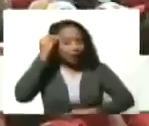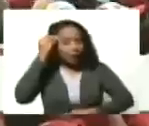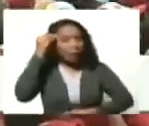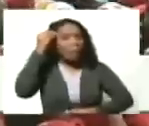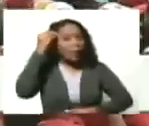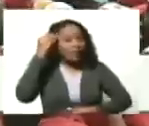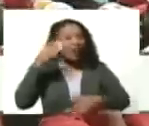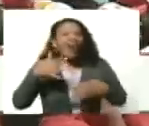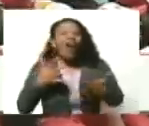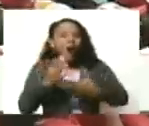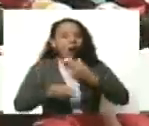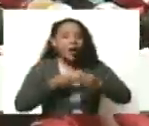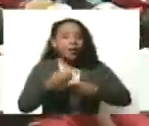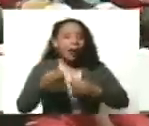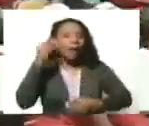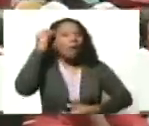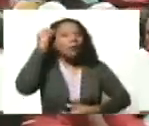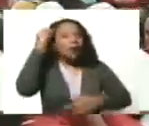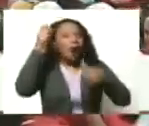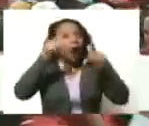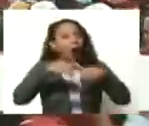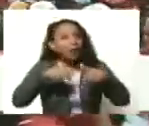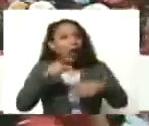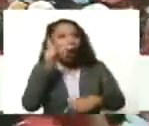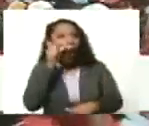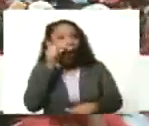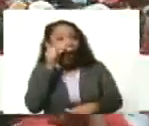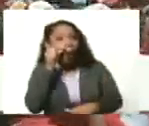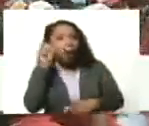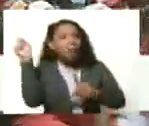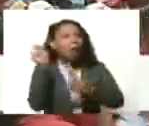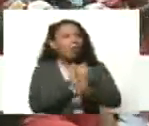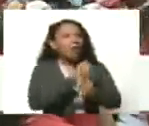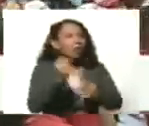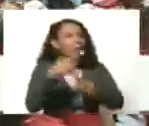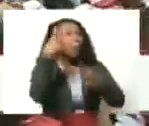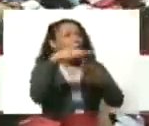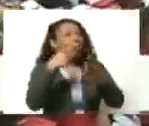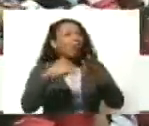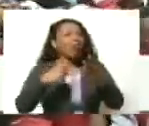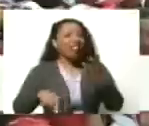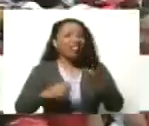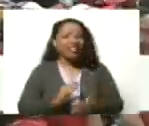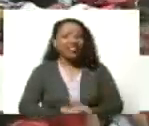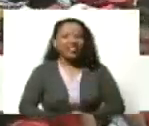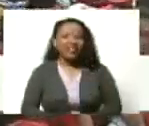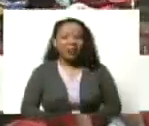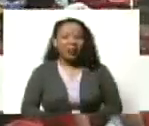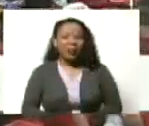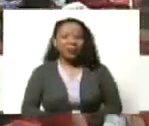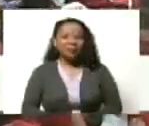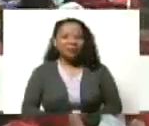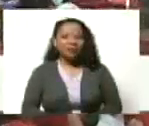Piensen en lo que van a hacer. Piensen que aquí los hombres somos maltratados, etcétera, etcétera.